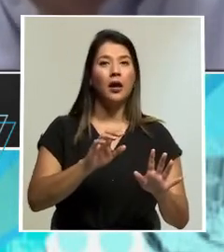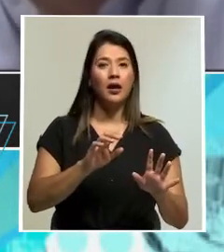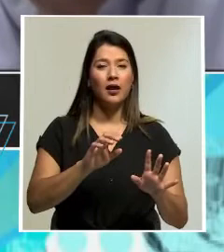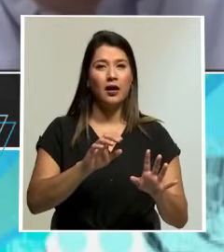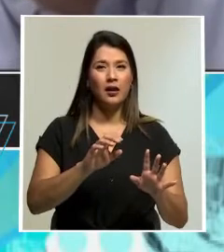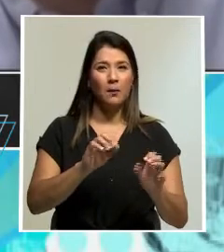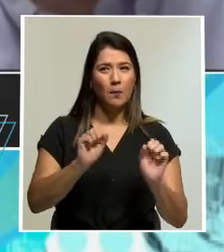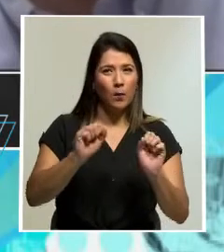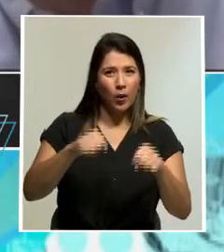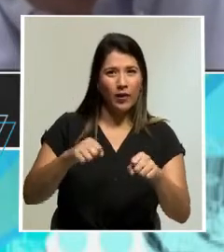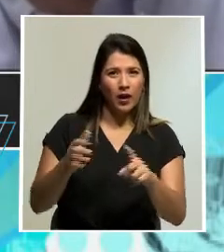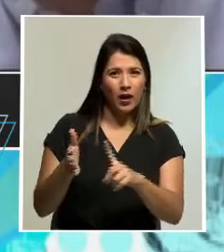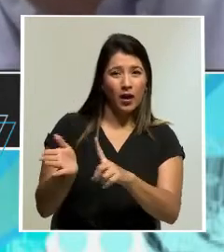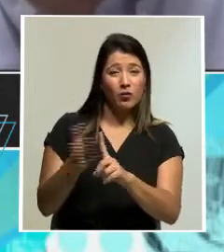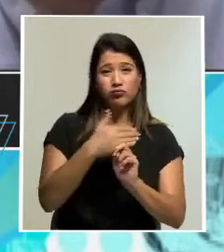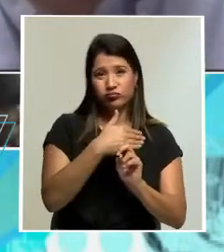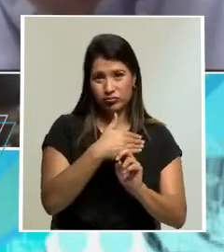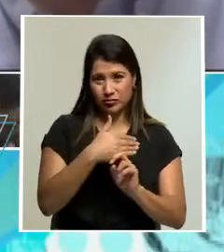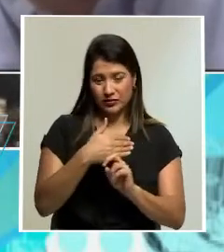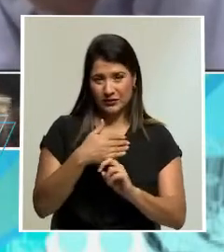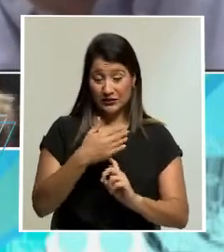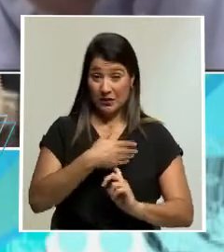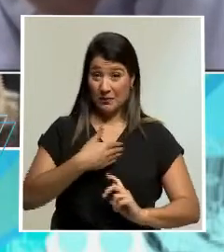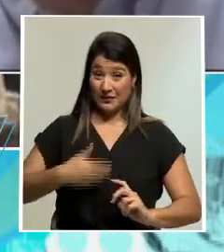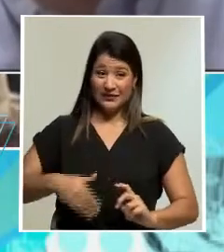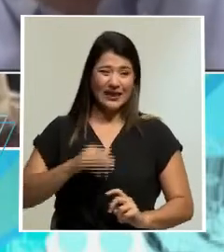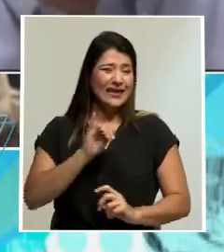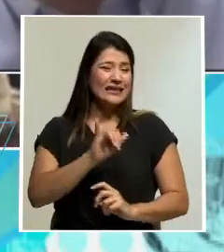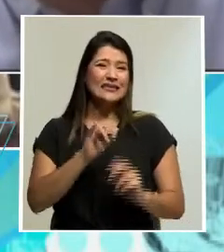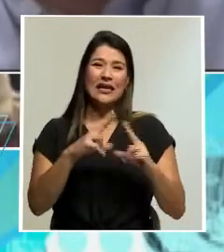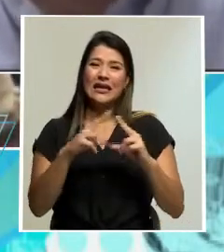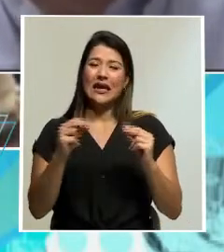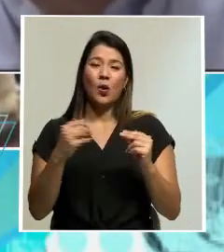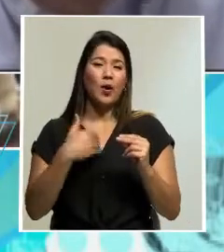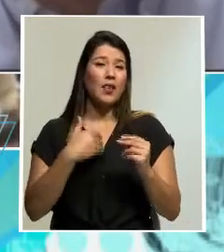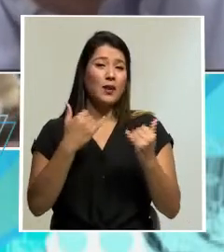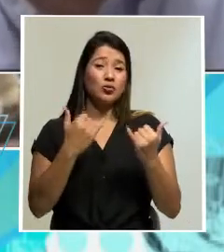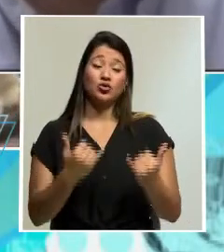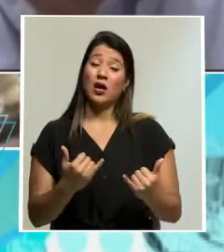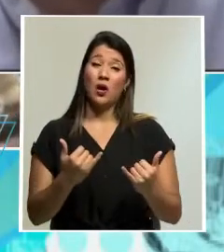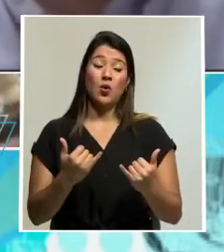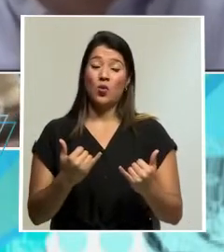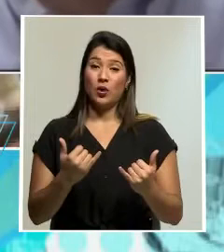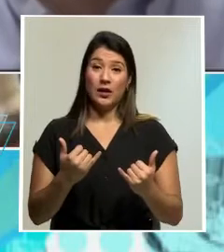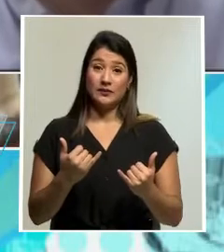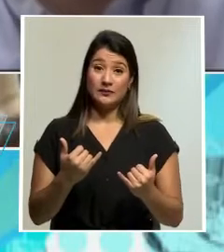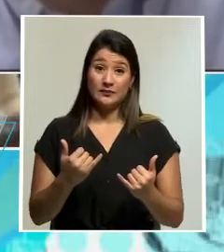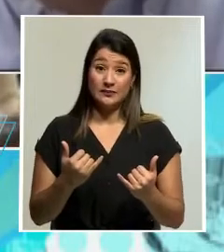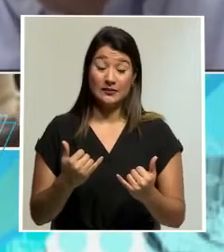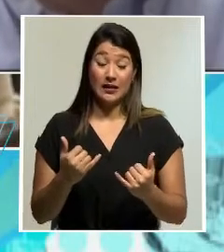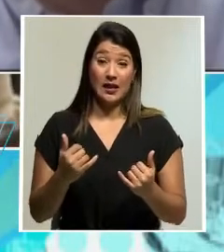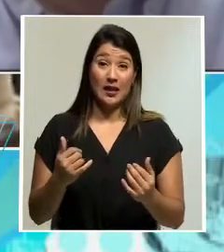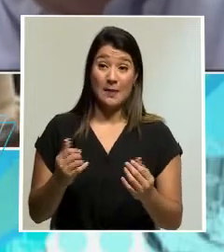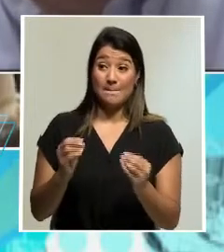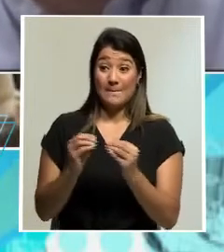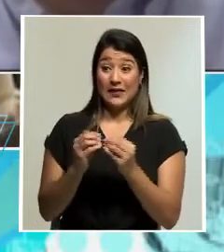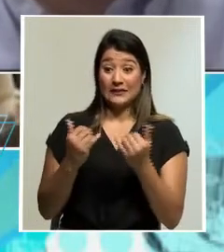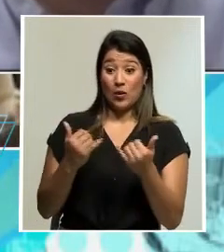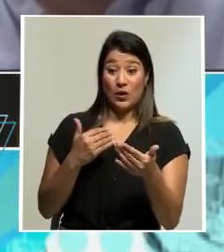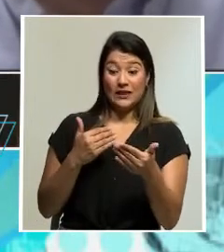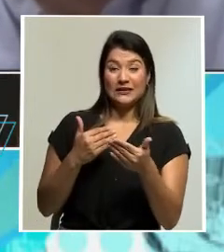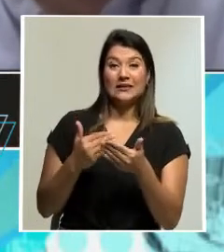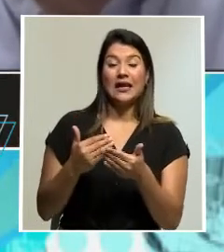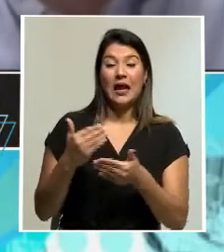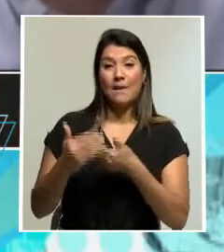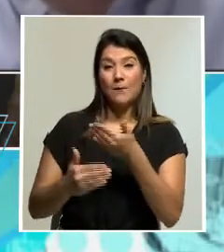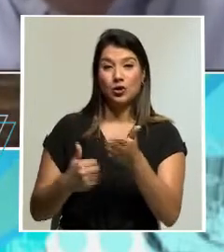Nicaragua en la que vivimos y en la que nos vamos acercando a esta fecha de elecciones sin